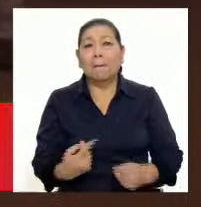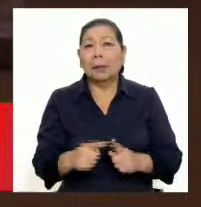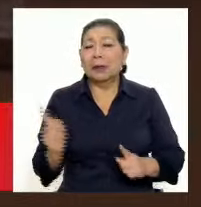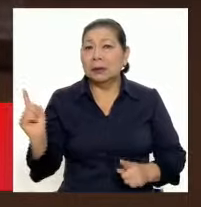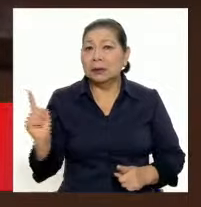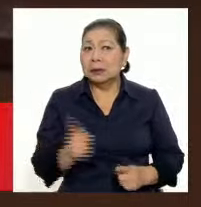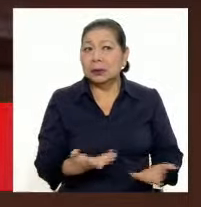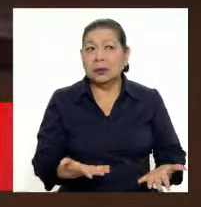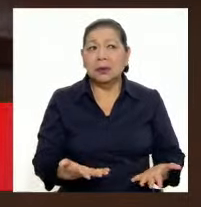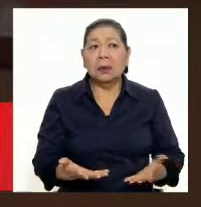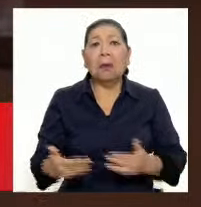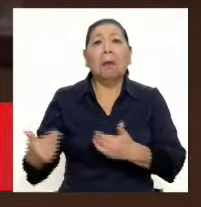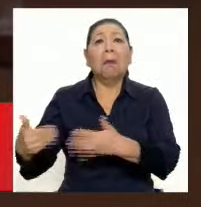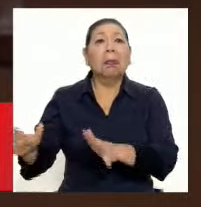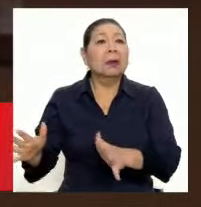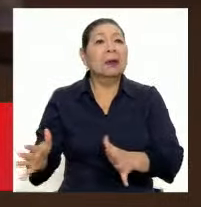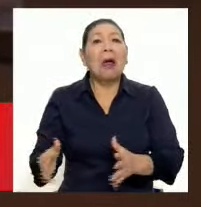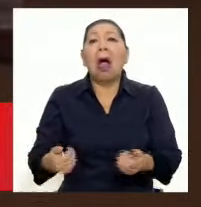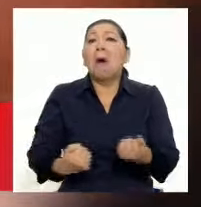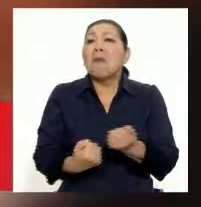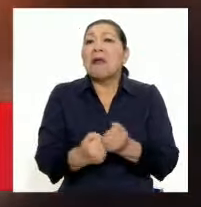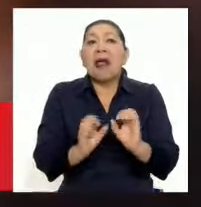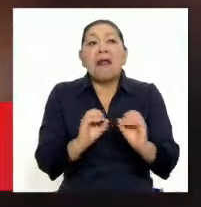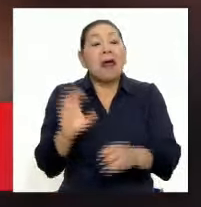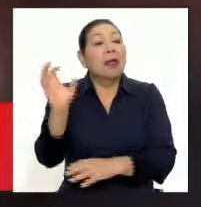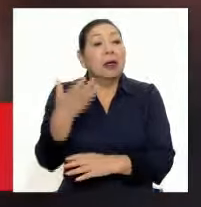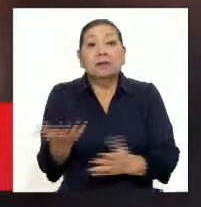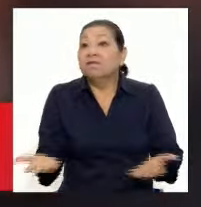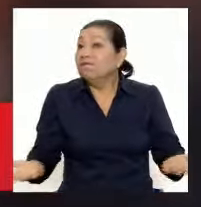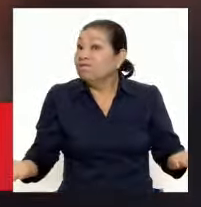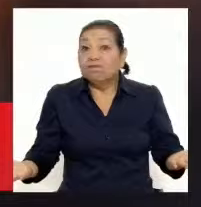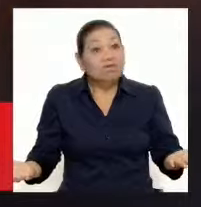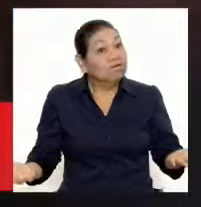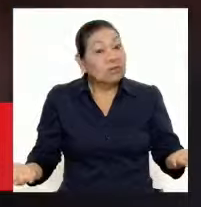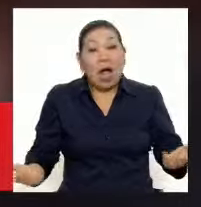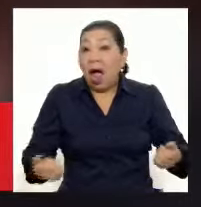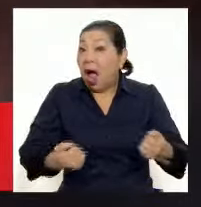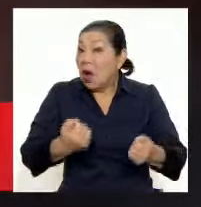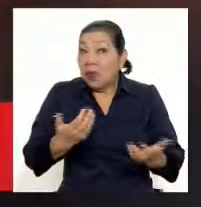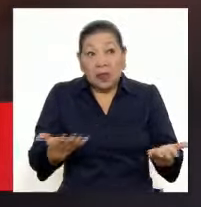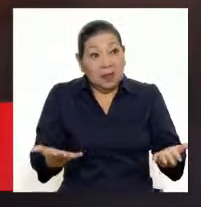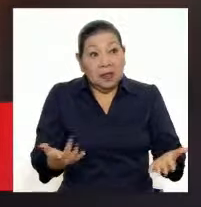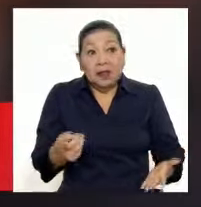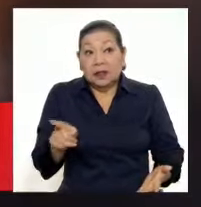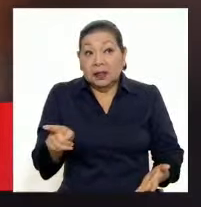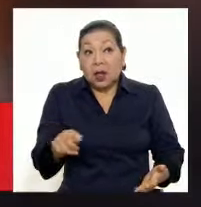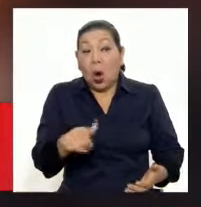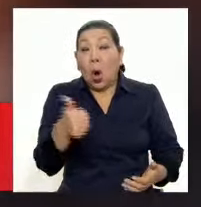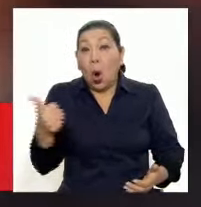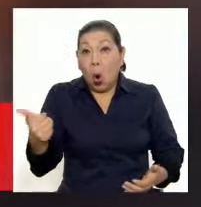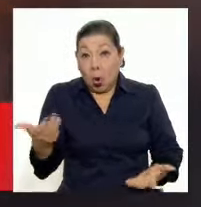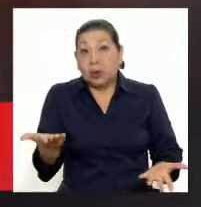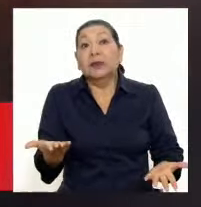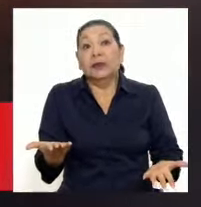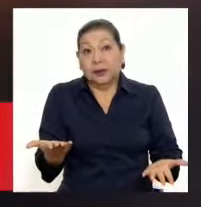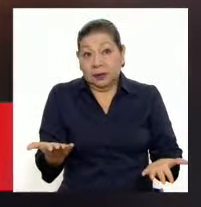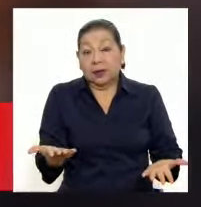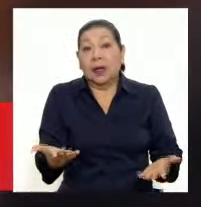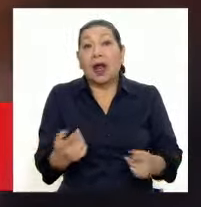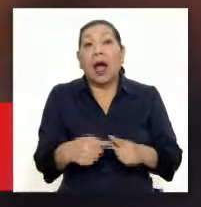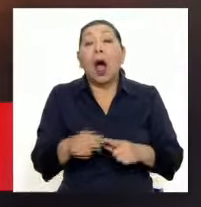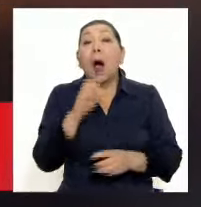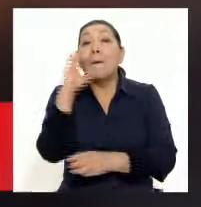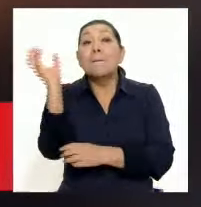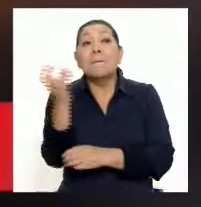la cual está olvidada por las autoridades. No cuentan con un vehículo como lo tienen las otras